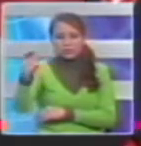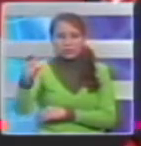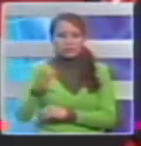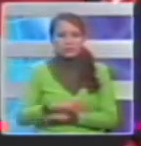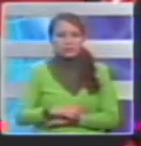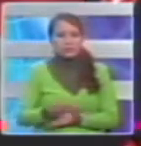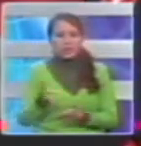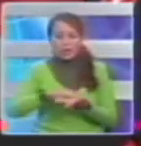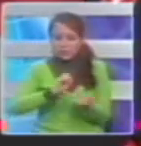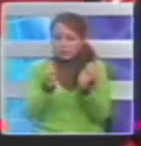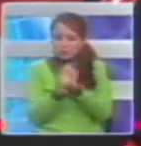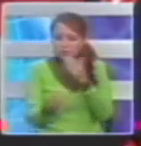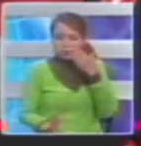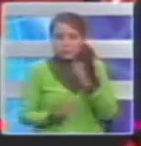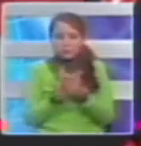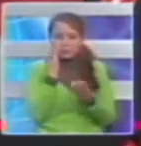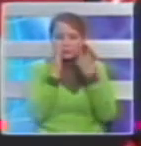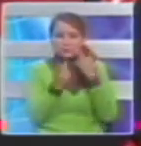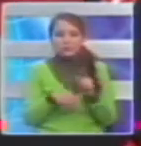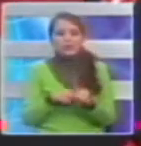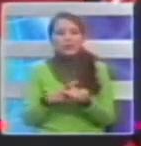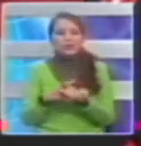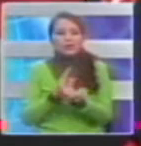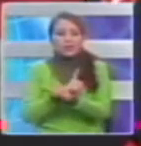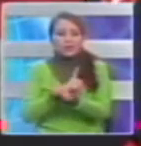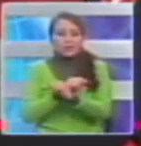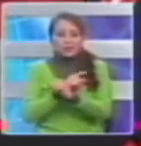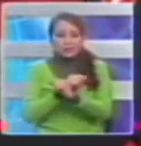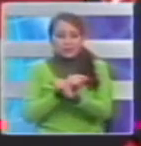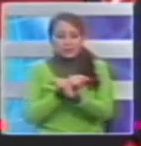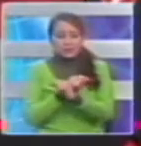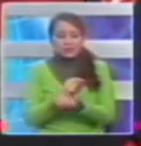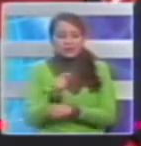www.telerama.es, renovada totalmente, visítenla. Además, se